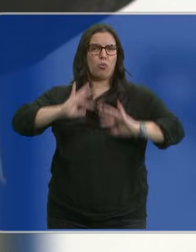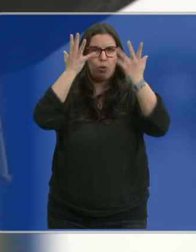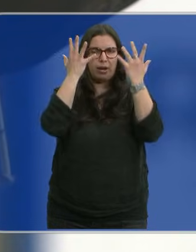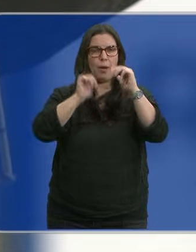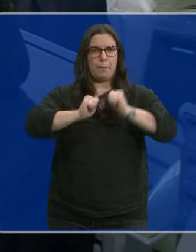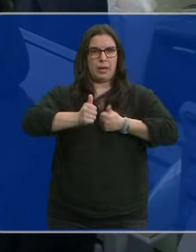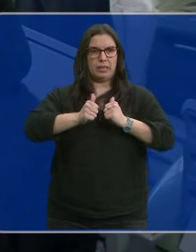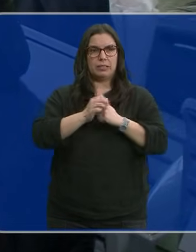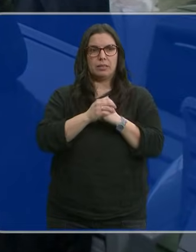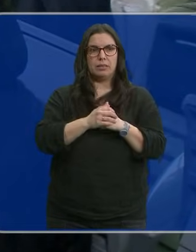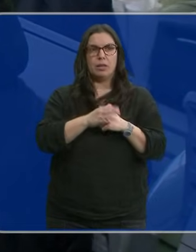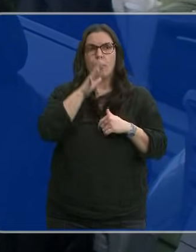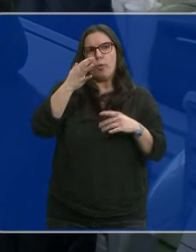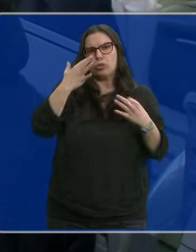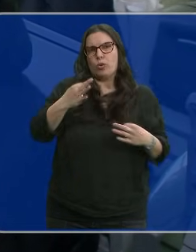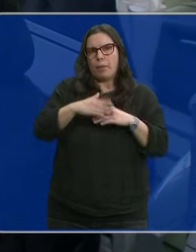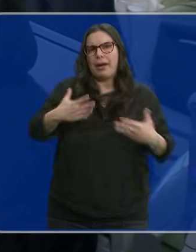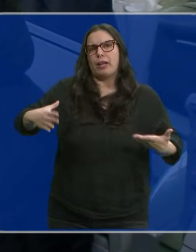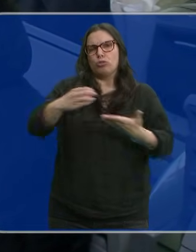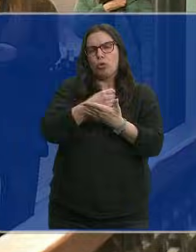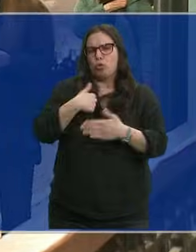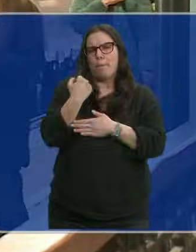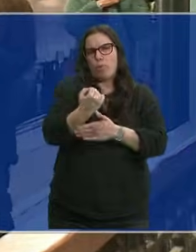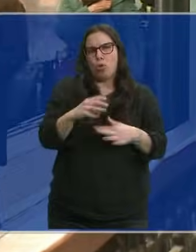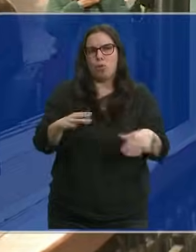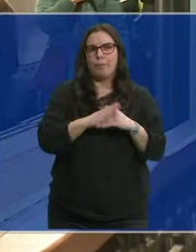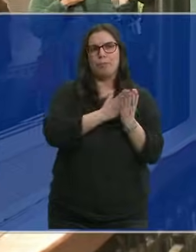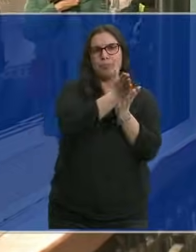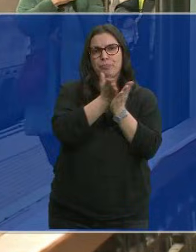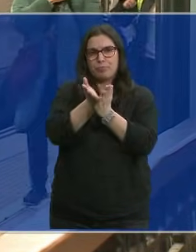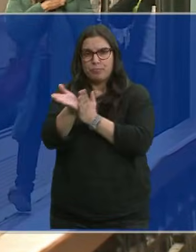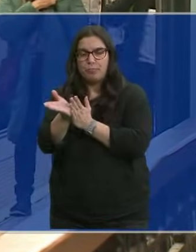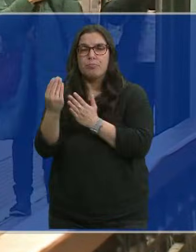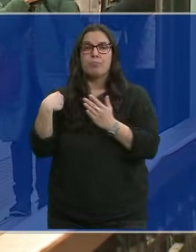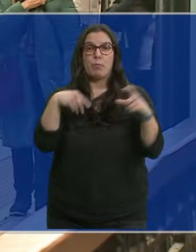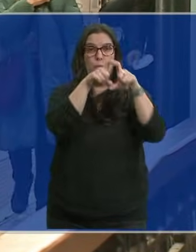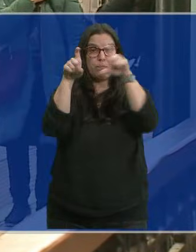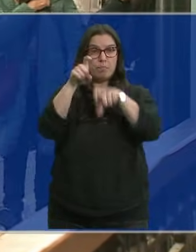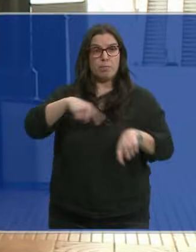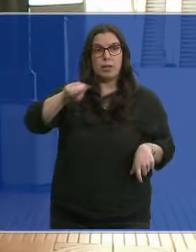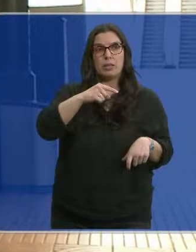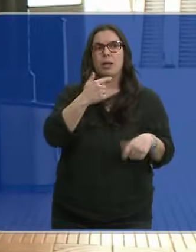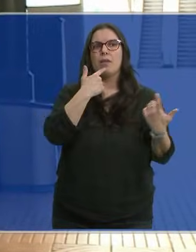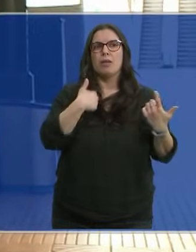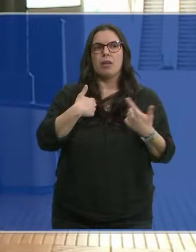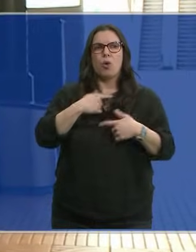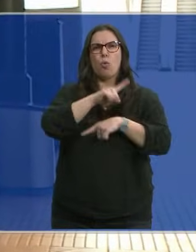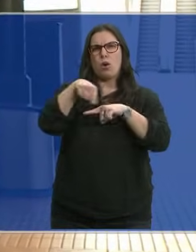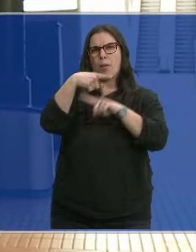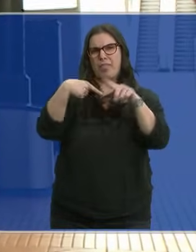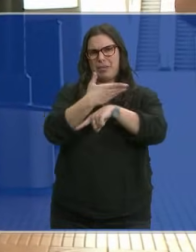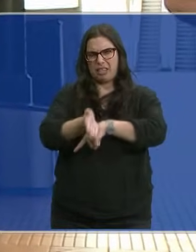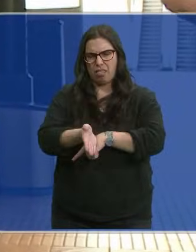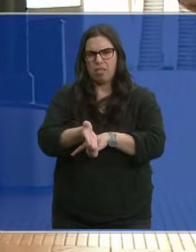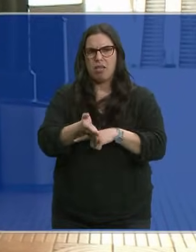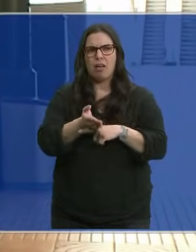de maquinistas. Es por seguridad de todos, así que lo apoyo. Y las alternativas ofrecidas por las operadoras. Ha venido con 1.5 horas de